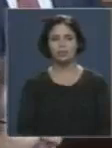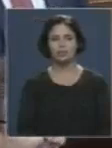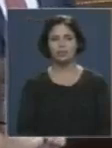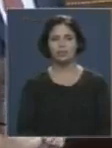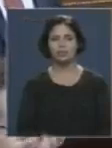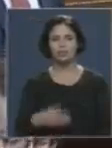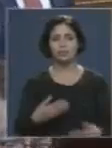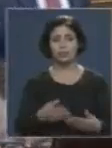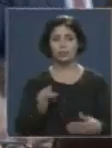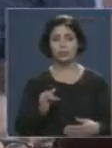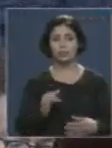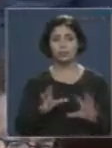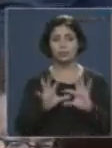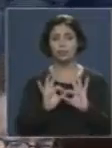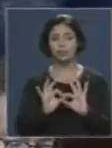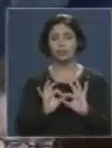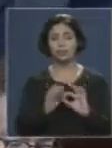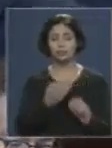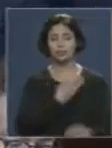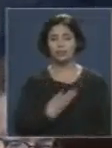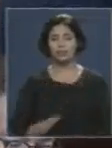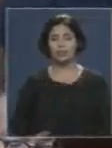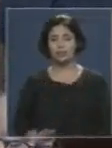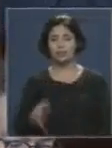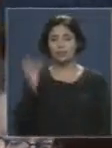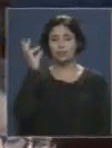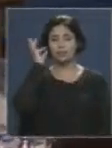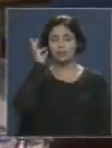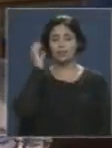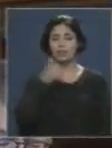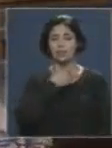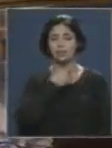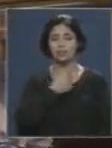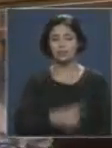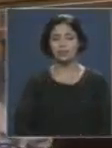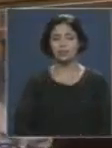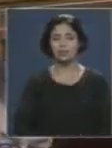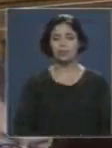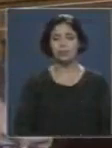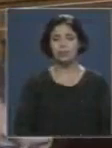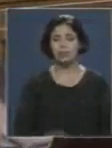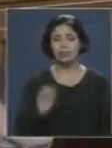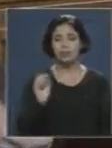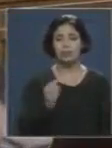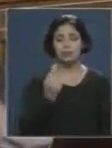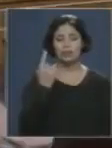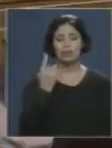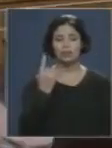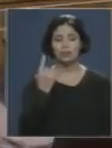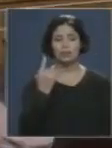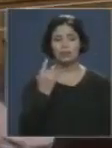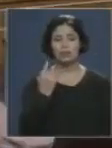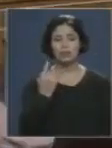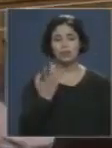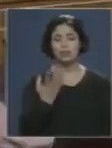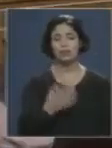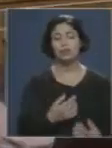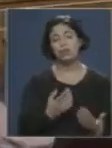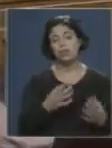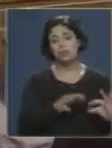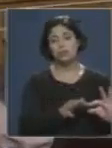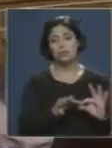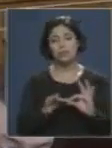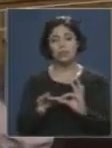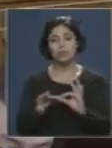Ahora sí. Gracias, presidenta. Quiero, en primer lugar, y con ocasión